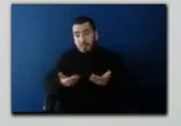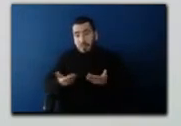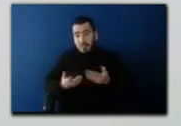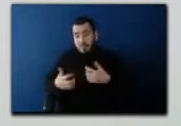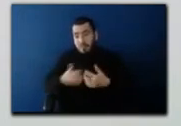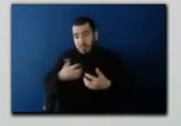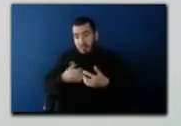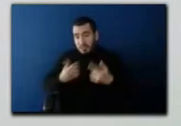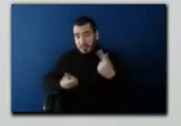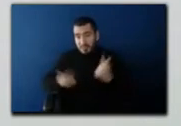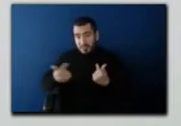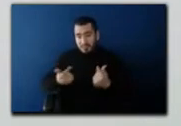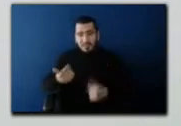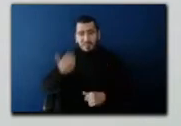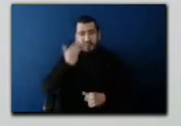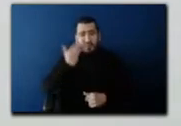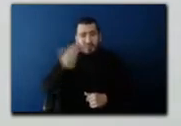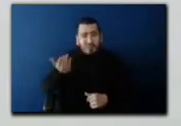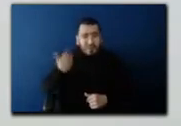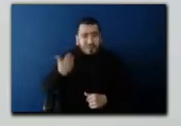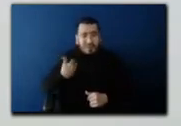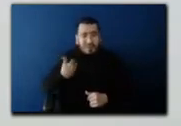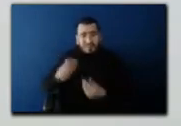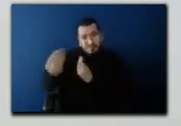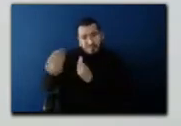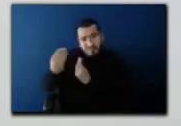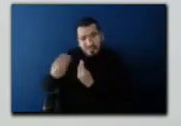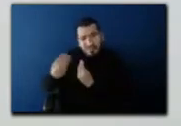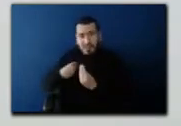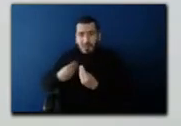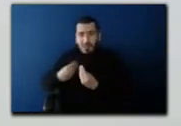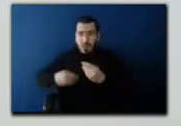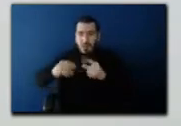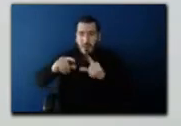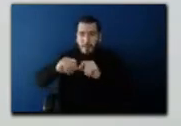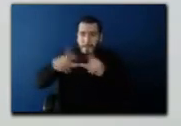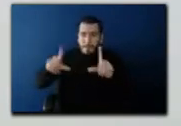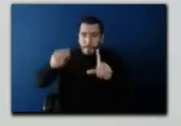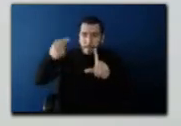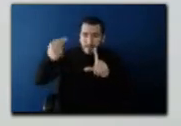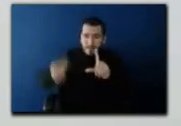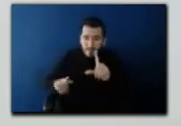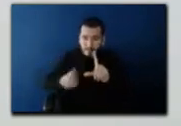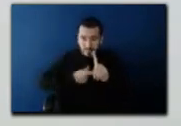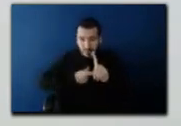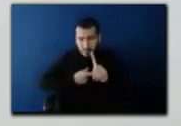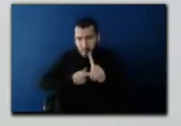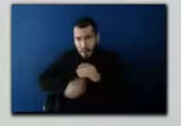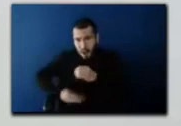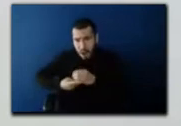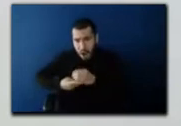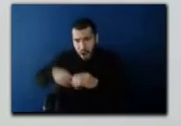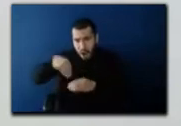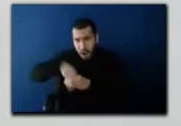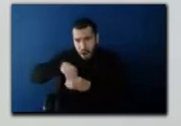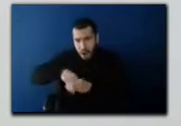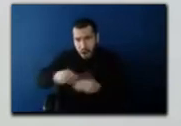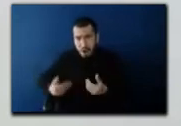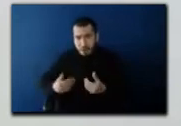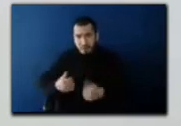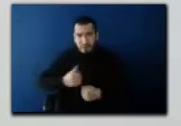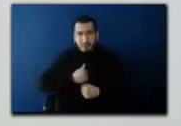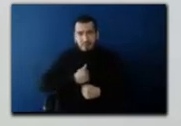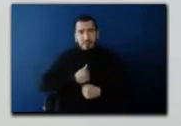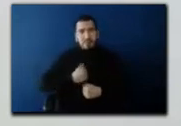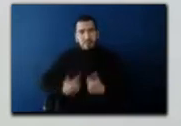¿Cuándo nosotros nos enseñaron a hacer un presupuesto? ¿Cuándo nos enseñaron a que podíamos ahorrar para la cuota inicial de algo? ¿Cuándo nos enseñaron? Nos ha tocado a golpes,